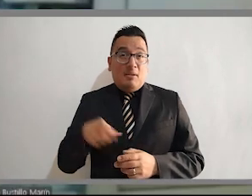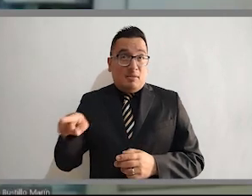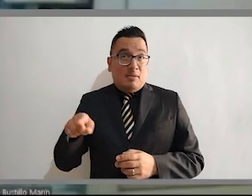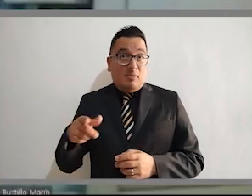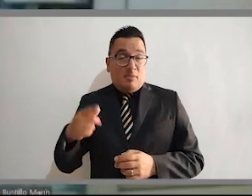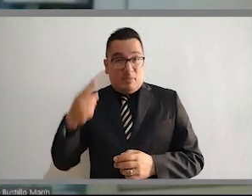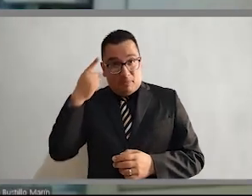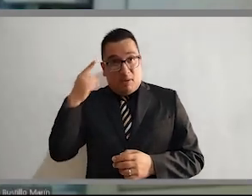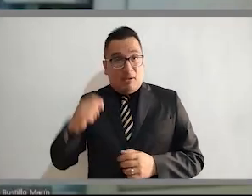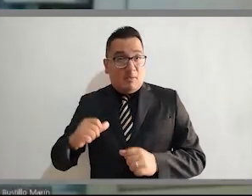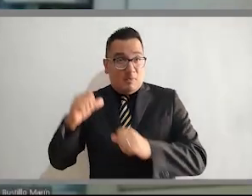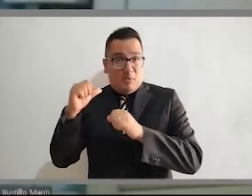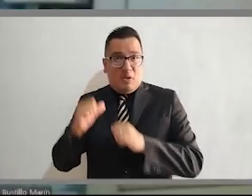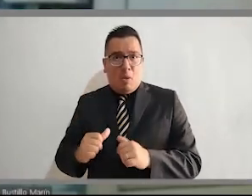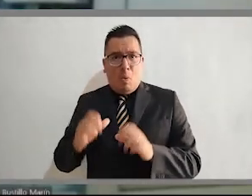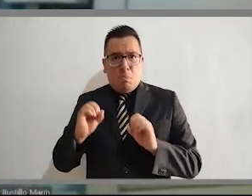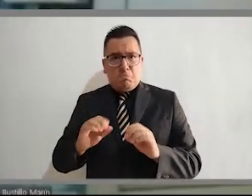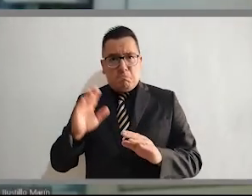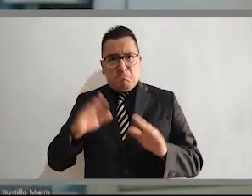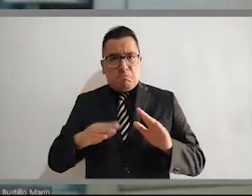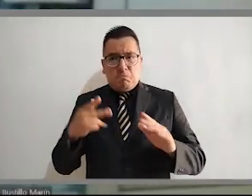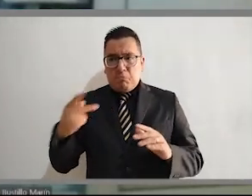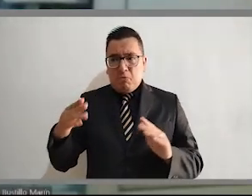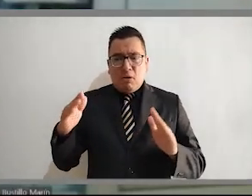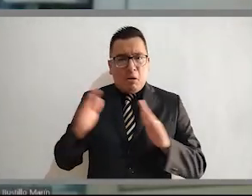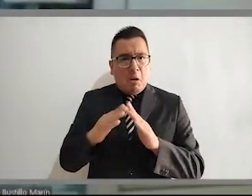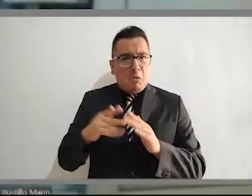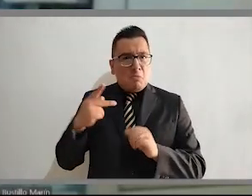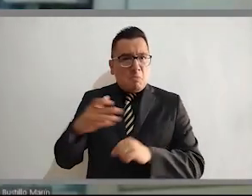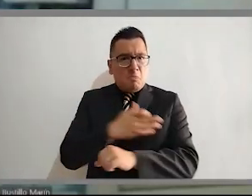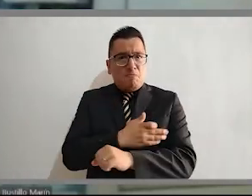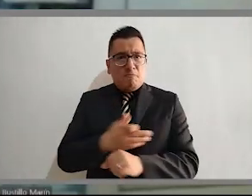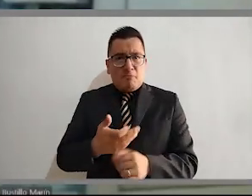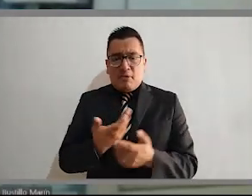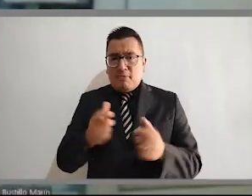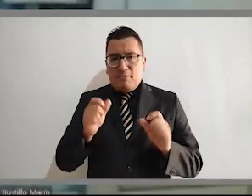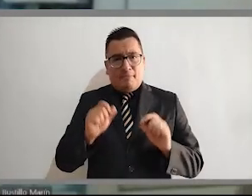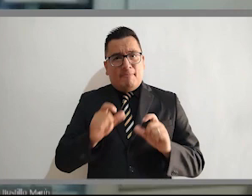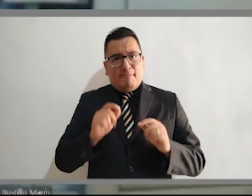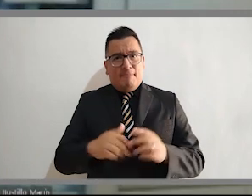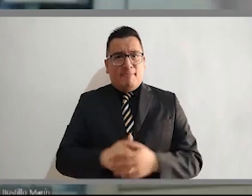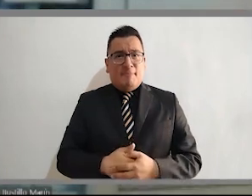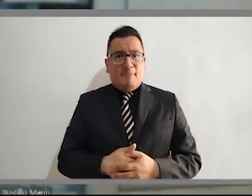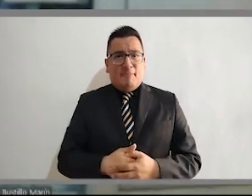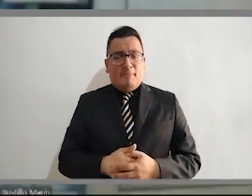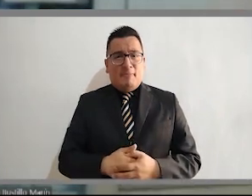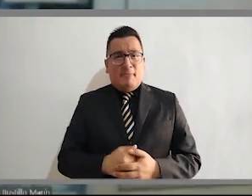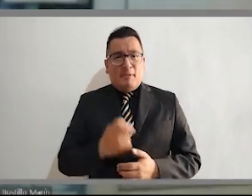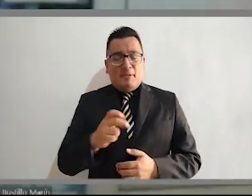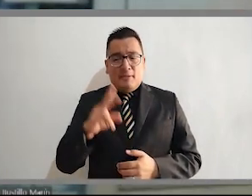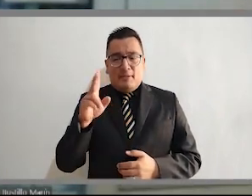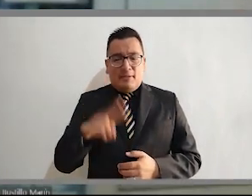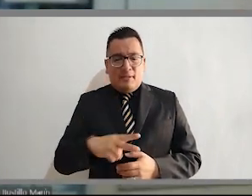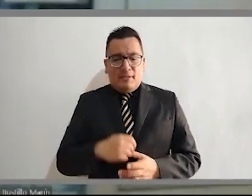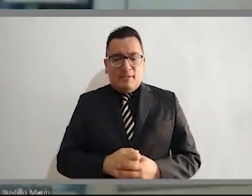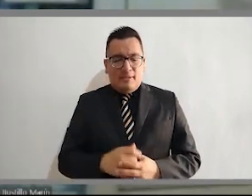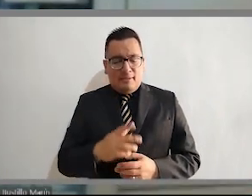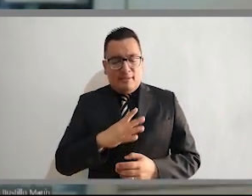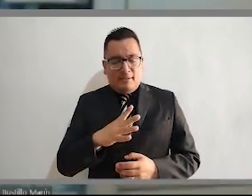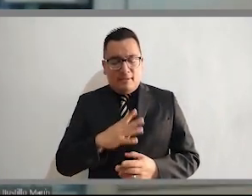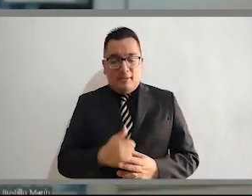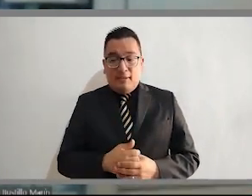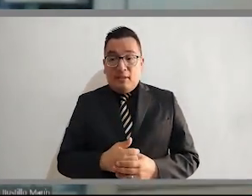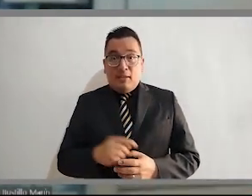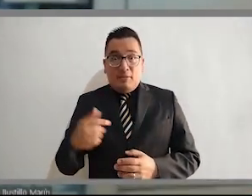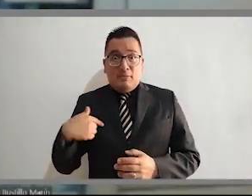privada, ¿no? Y que luego se refleja cuando dicen lo que vivimos en nuestra casa, se refleja hacia afuera, también se